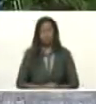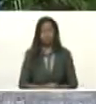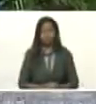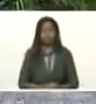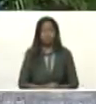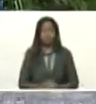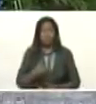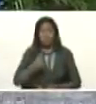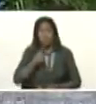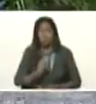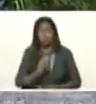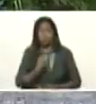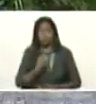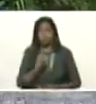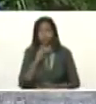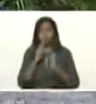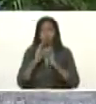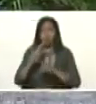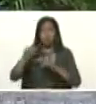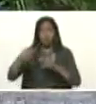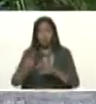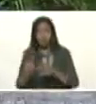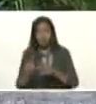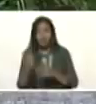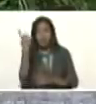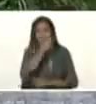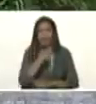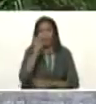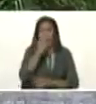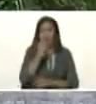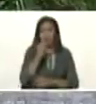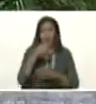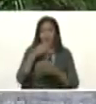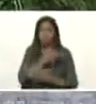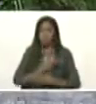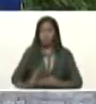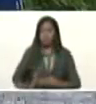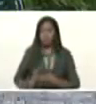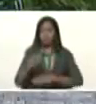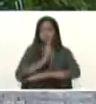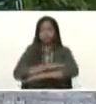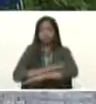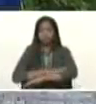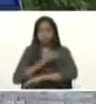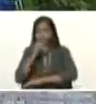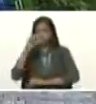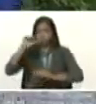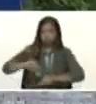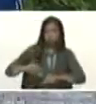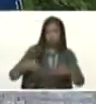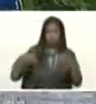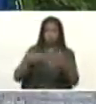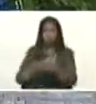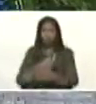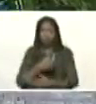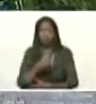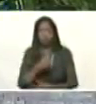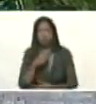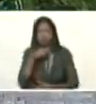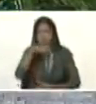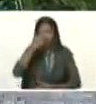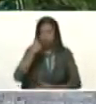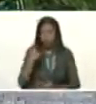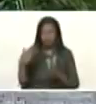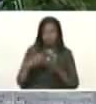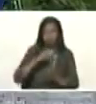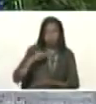decir que por sus resultados, por sus caras, por su actitud, fracasaron en su reunión de la vergüenza